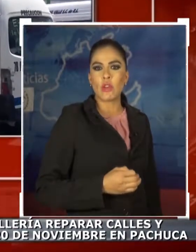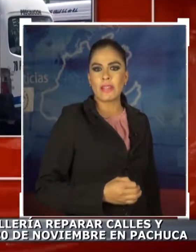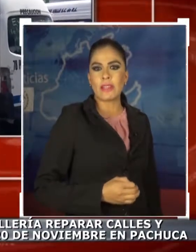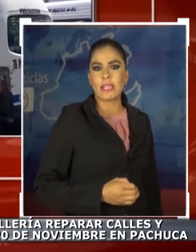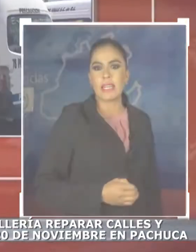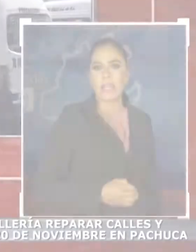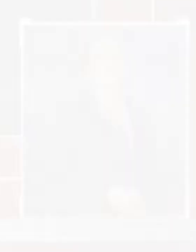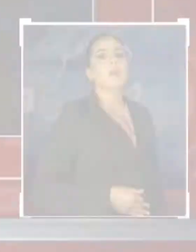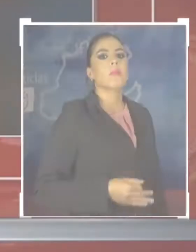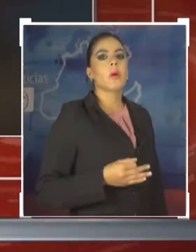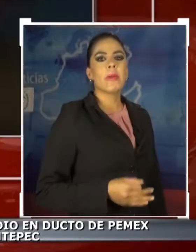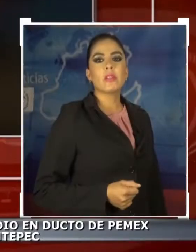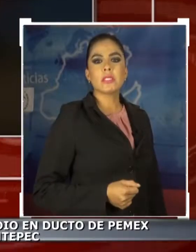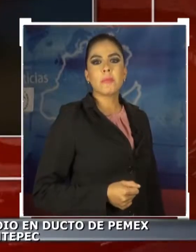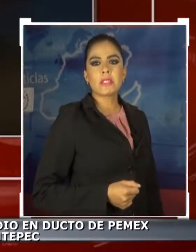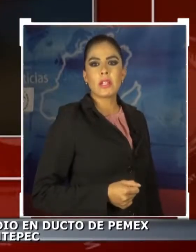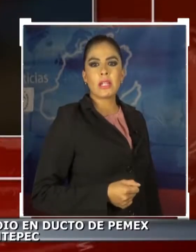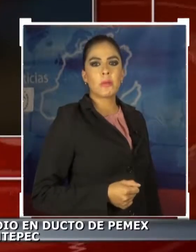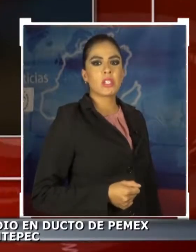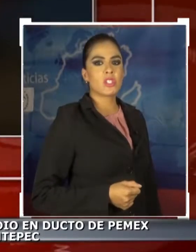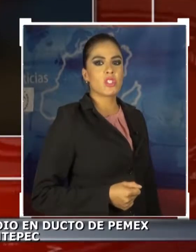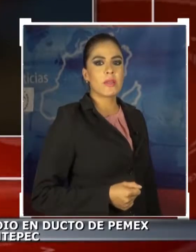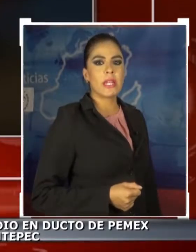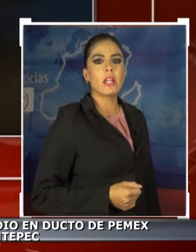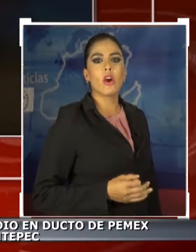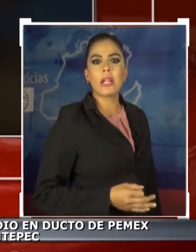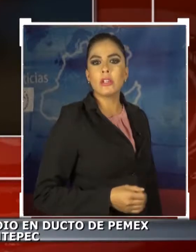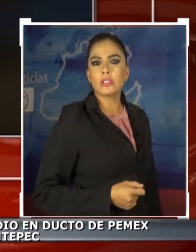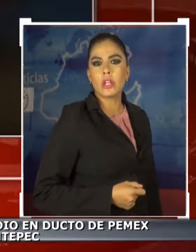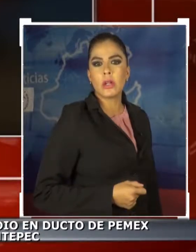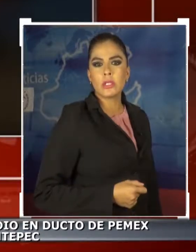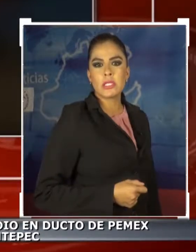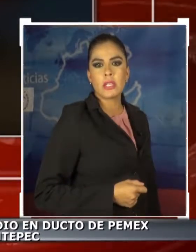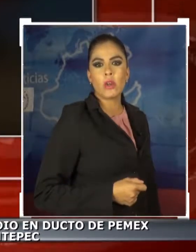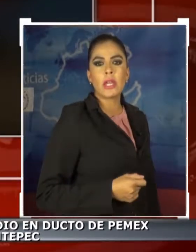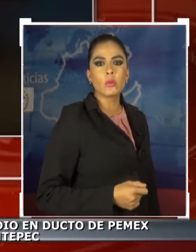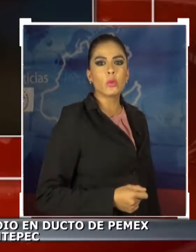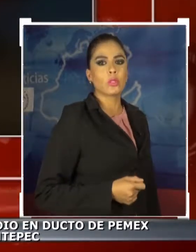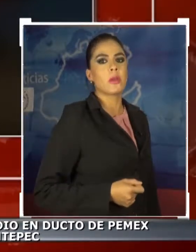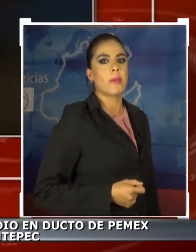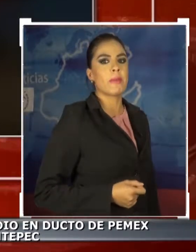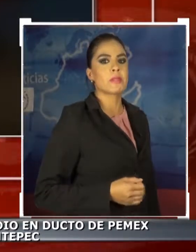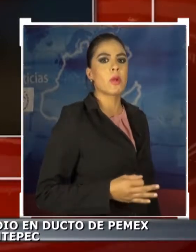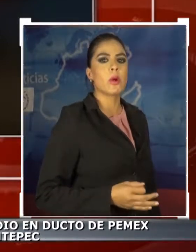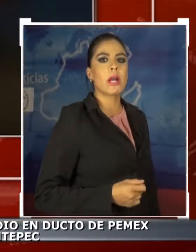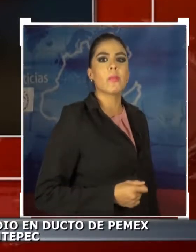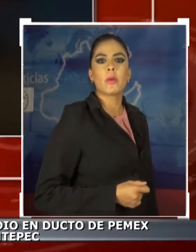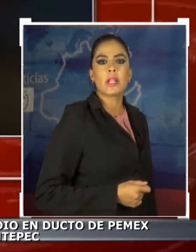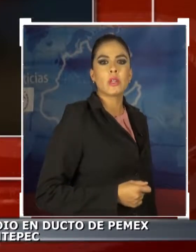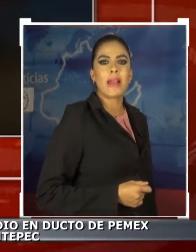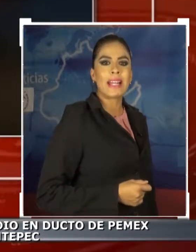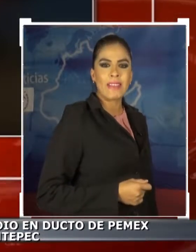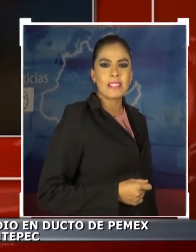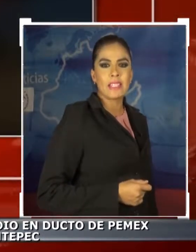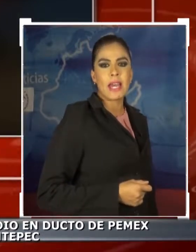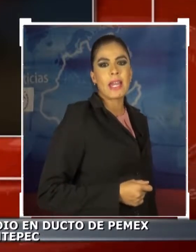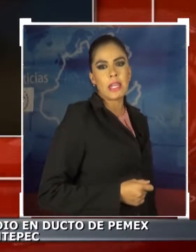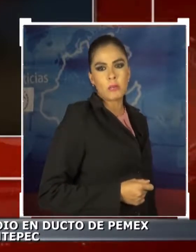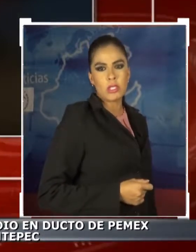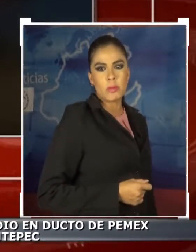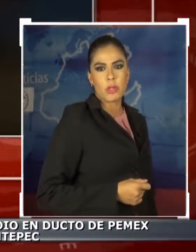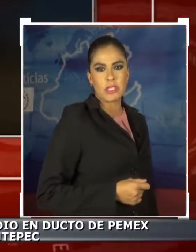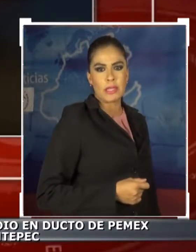la alcaldesa yolanda tellería bomberos y personal de protección civil lograron controlar un incendio en un ducto de pemex provocado por una toma clandestina